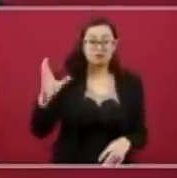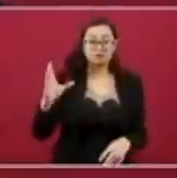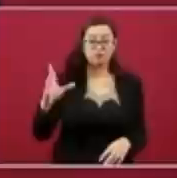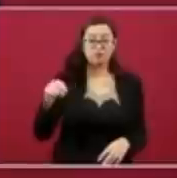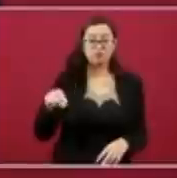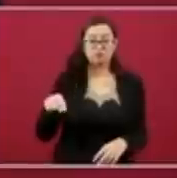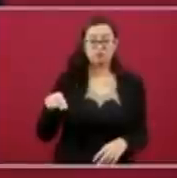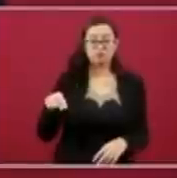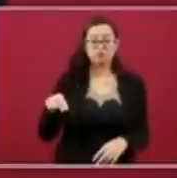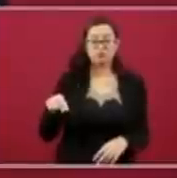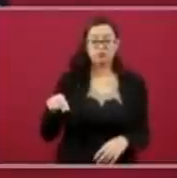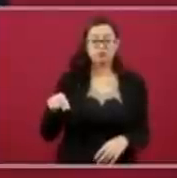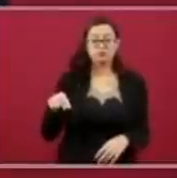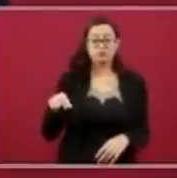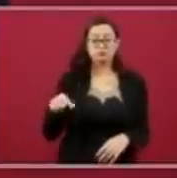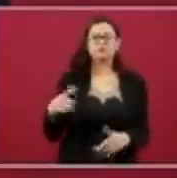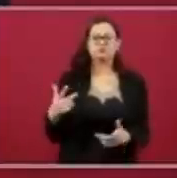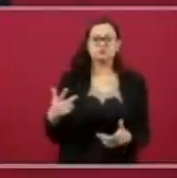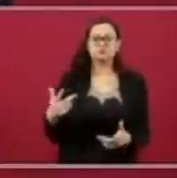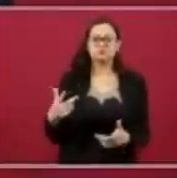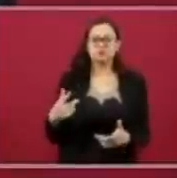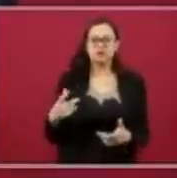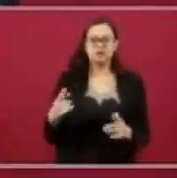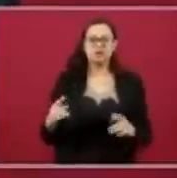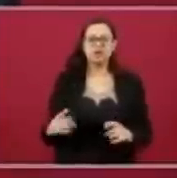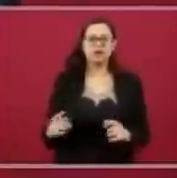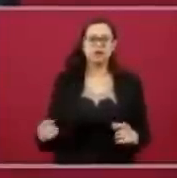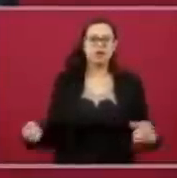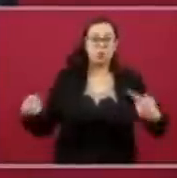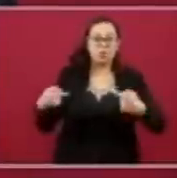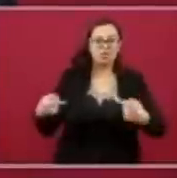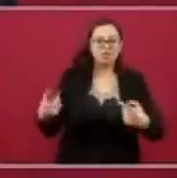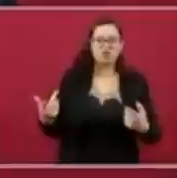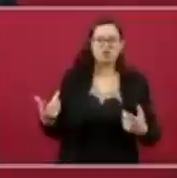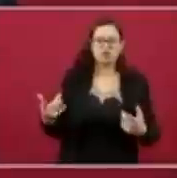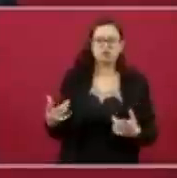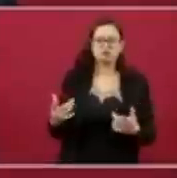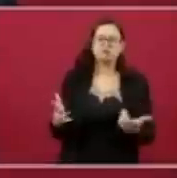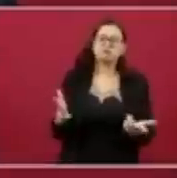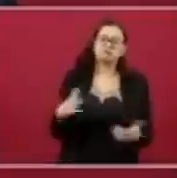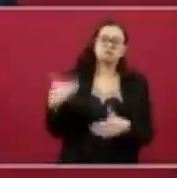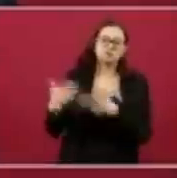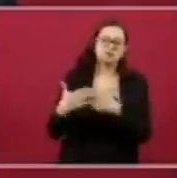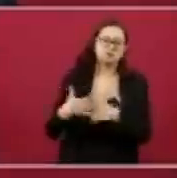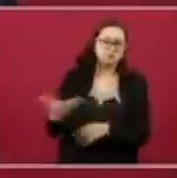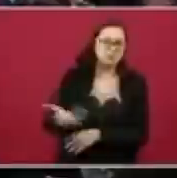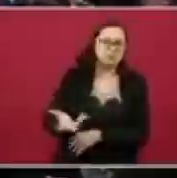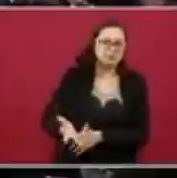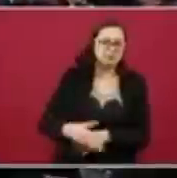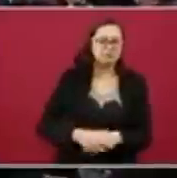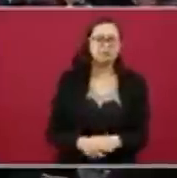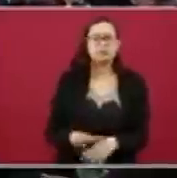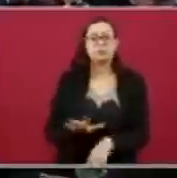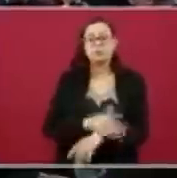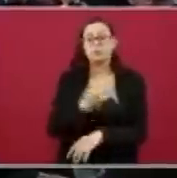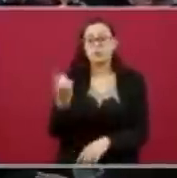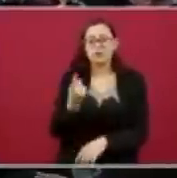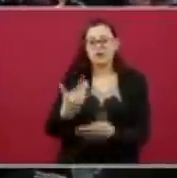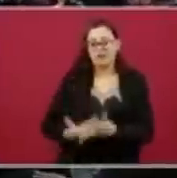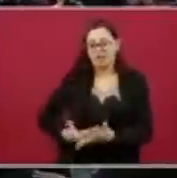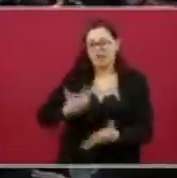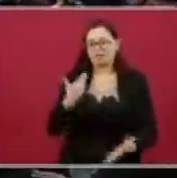se va a realizar. Ese fue el acuerdo, porque ya existía un